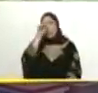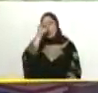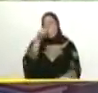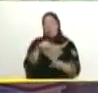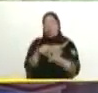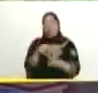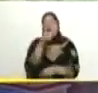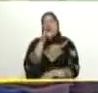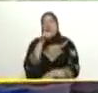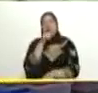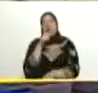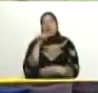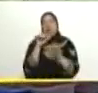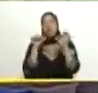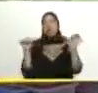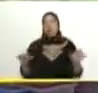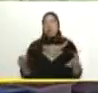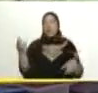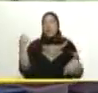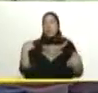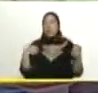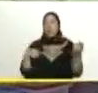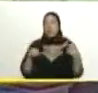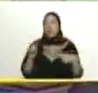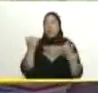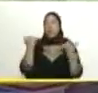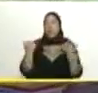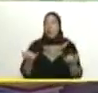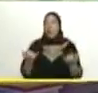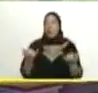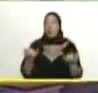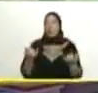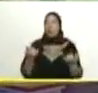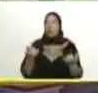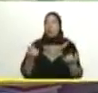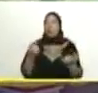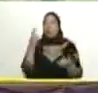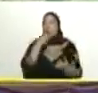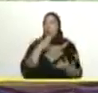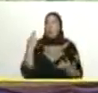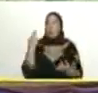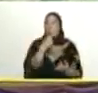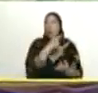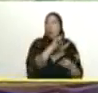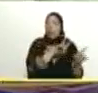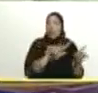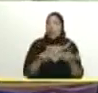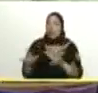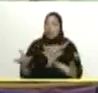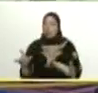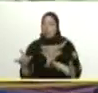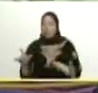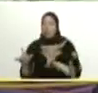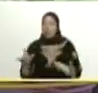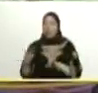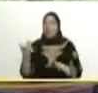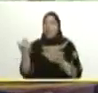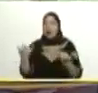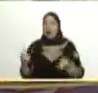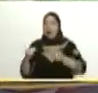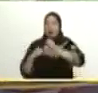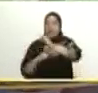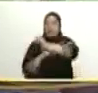mire, esta estructura de Mercal que está en este momento desocupada, a ver si la podemos convertir en una base de